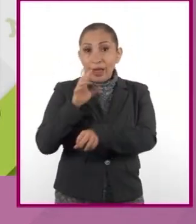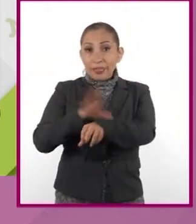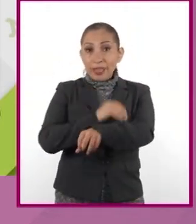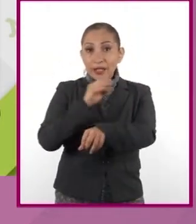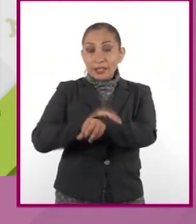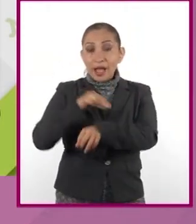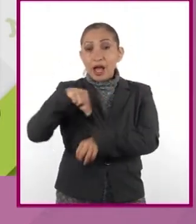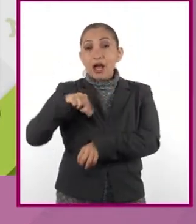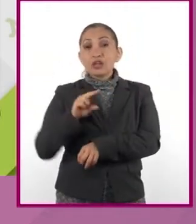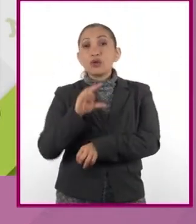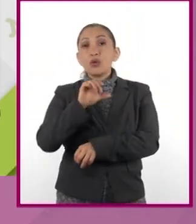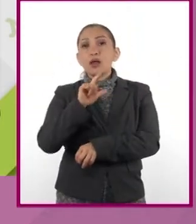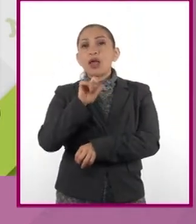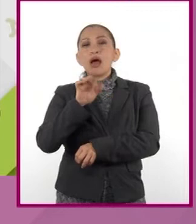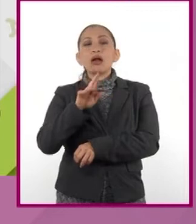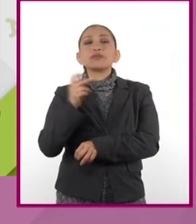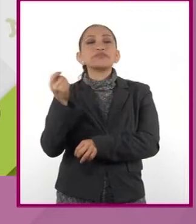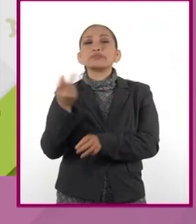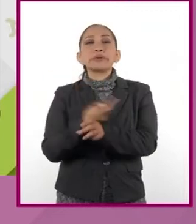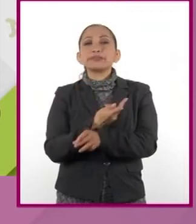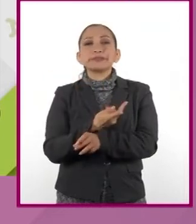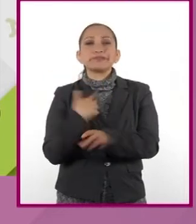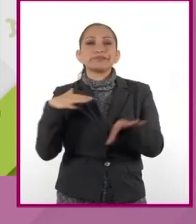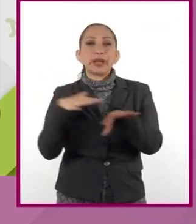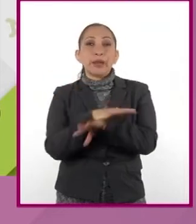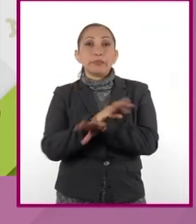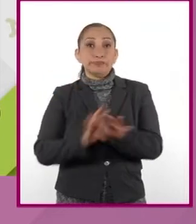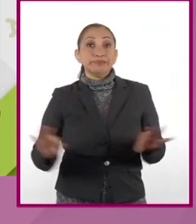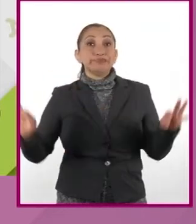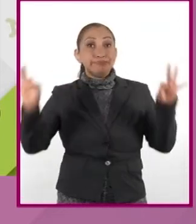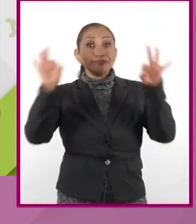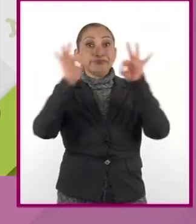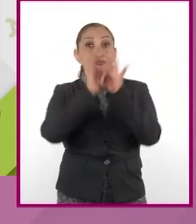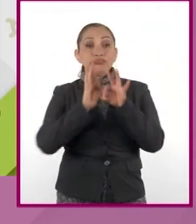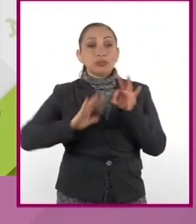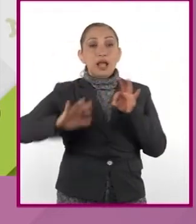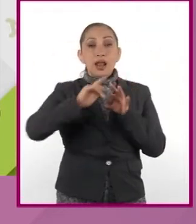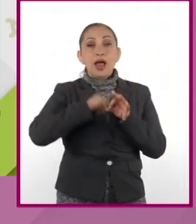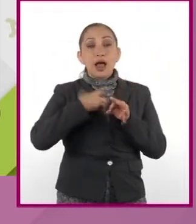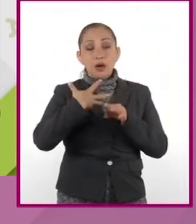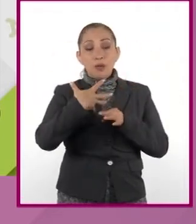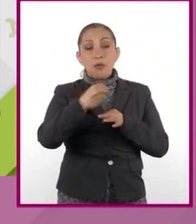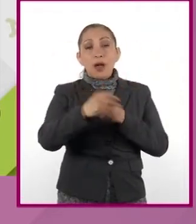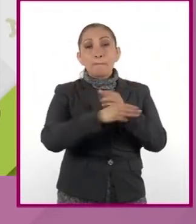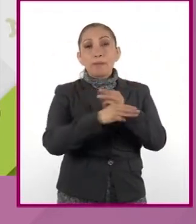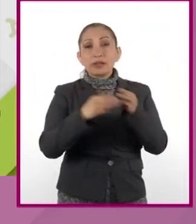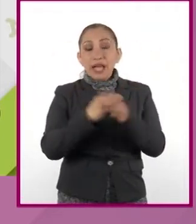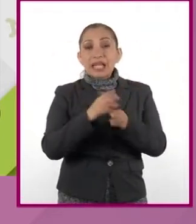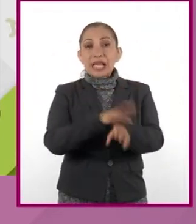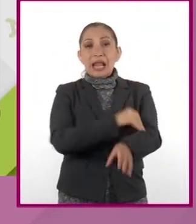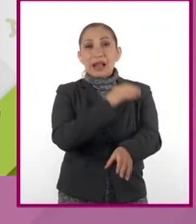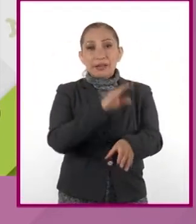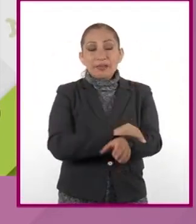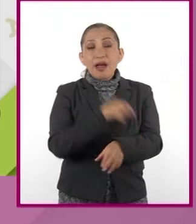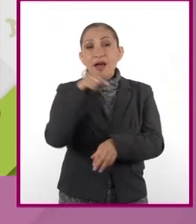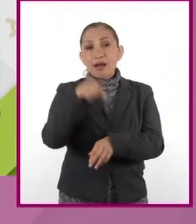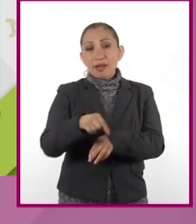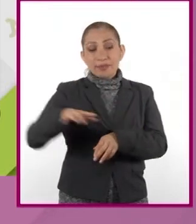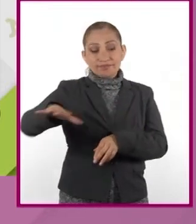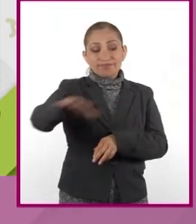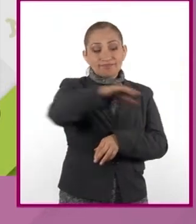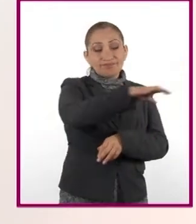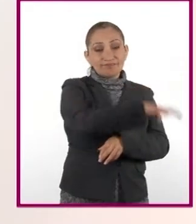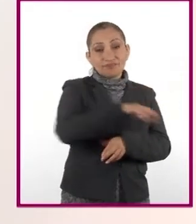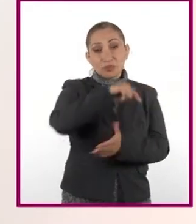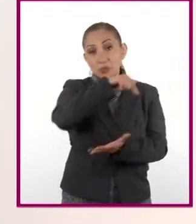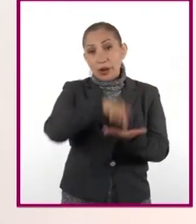energía nuclear, ha traído consigo cambios significativos en la transferencia de materia y energía en los